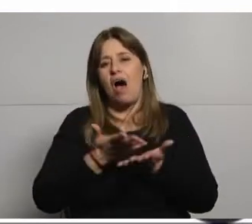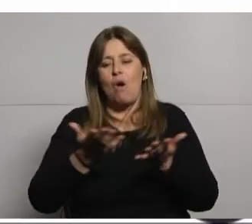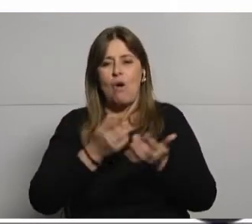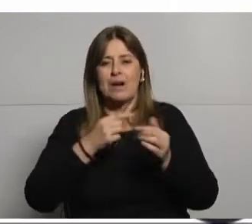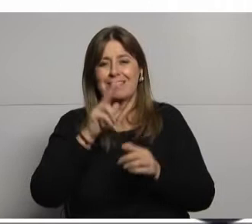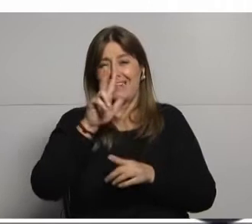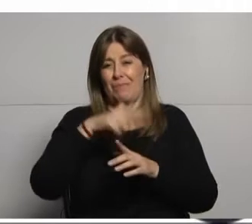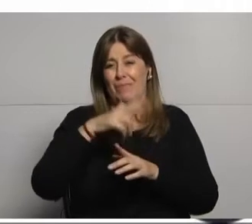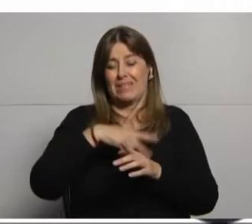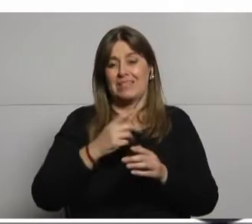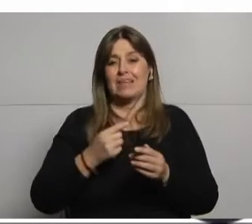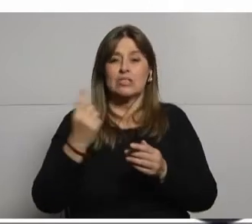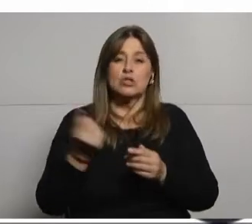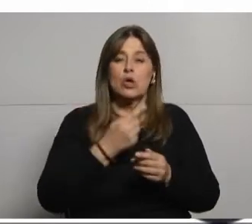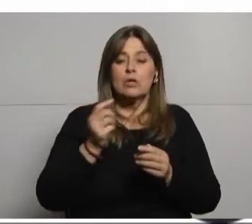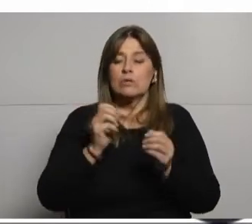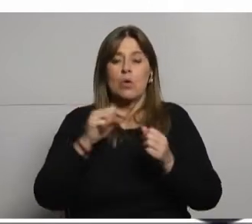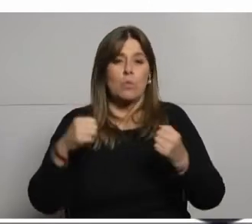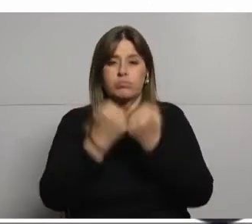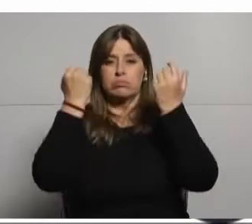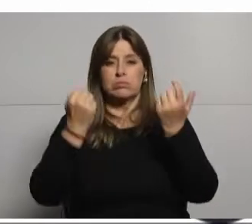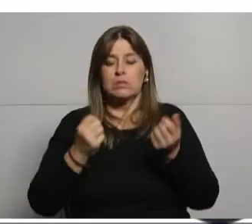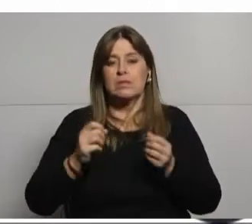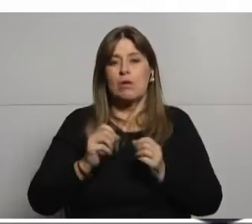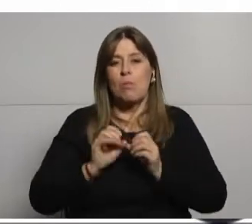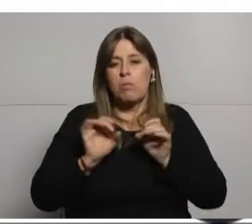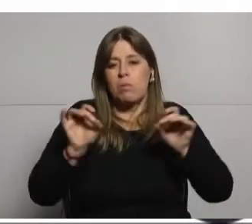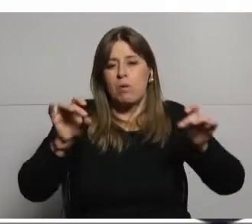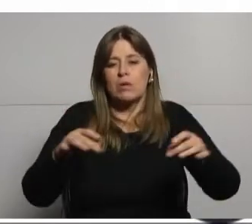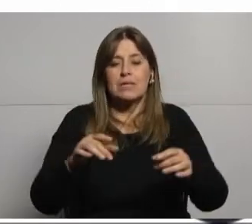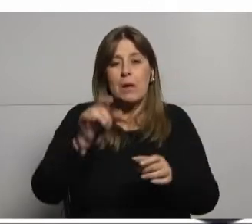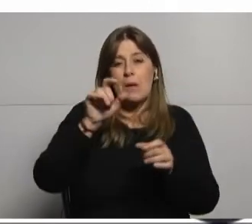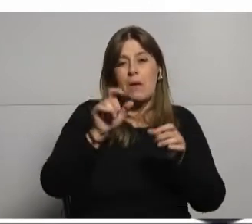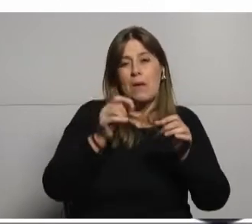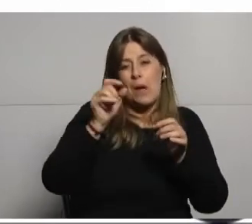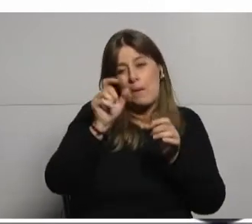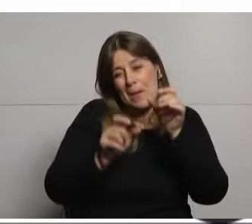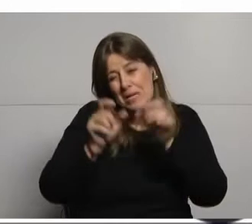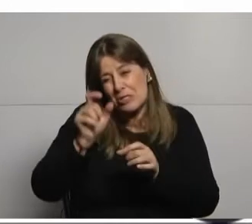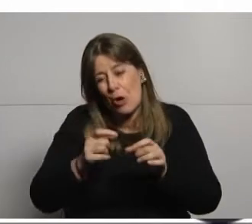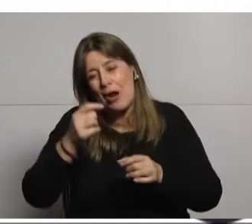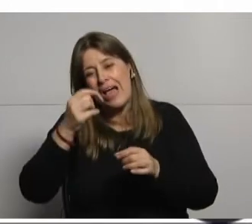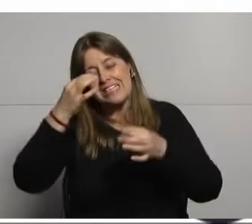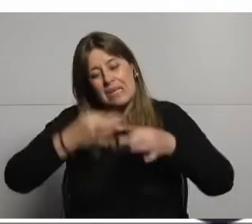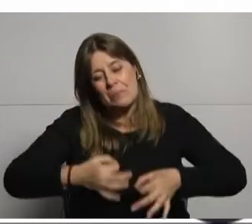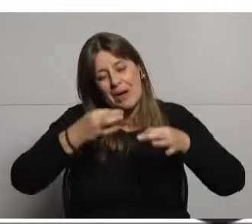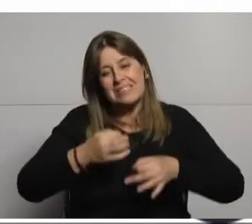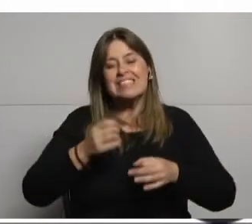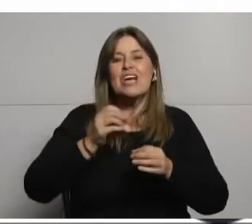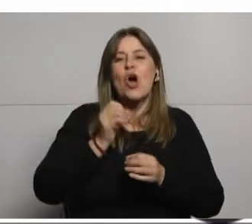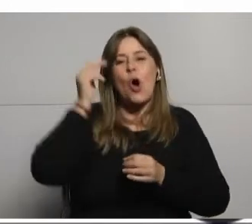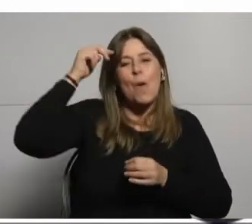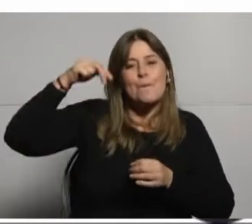últimos 3 meses, en que súbitamente tenemos una especie de epidemia de epidemiólogas y epidemiólogos, ¿no? Es como la opinósfera